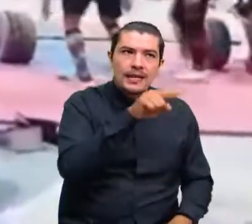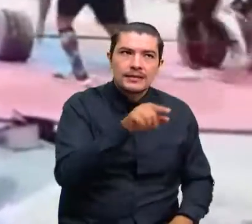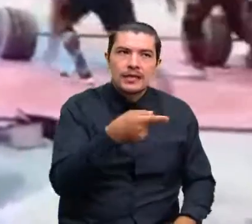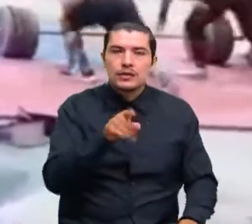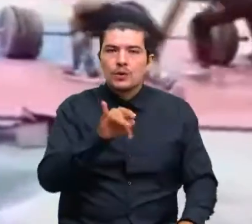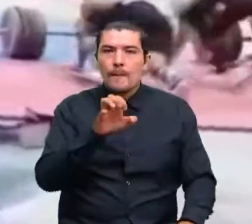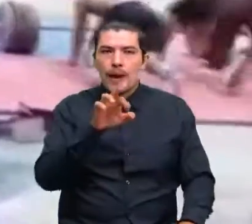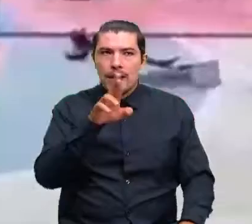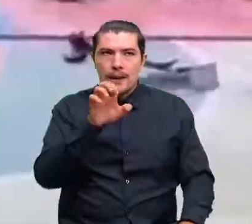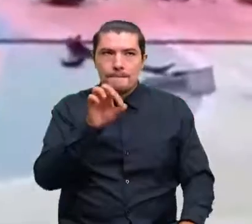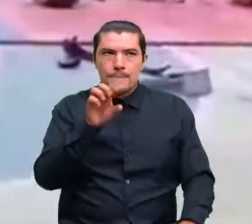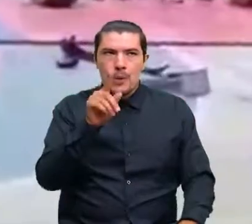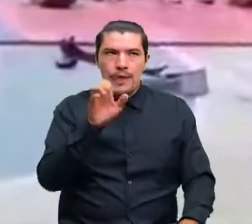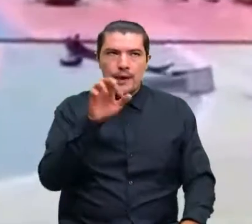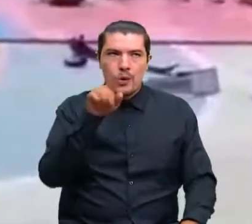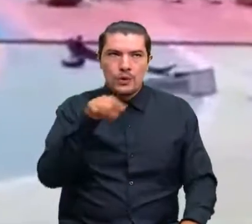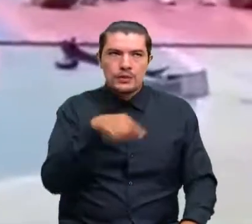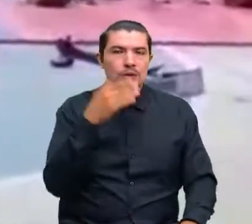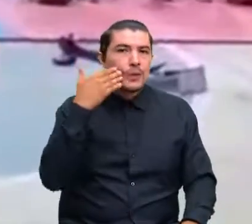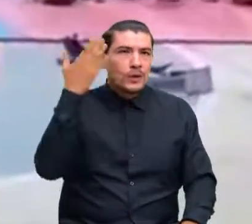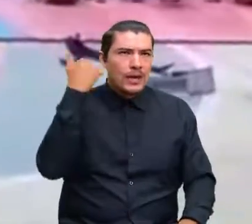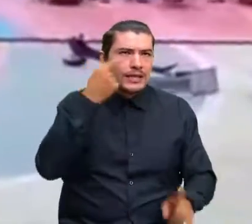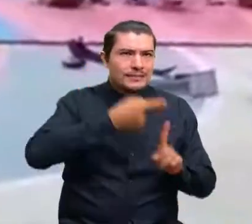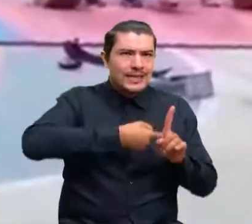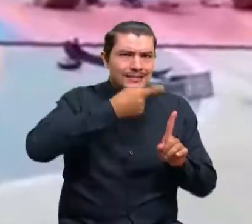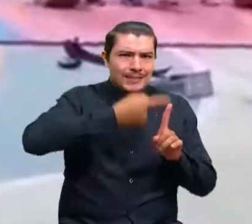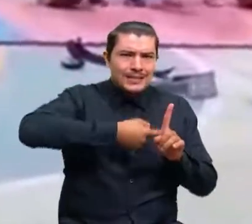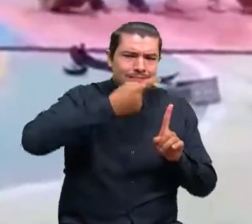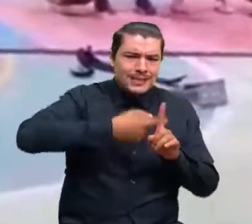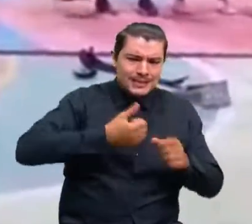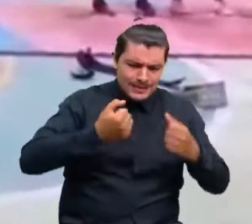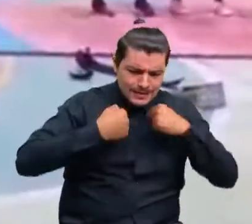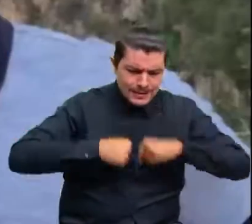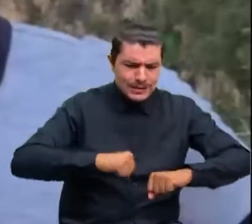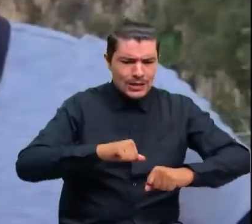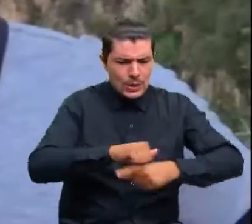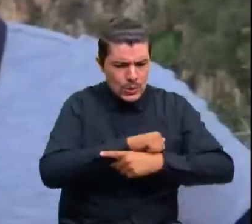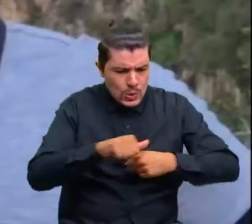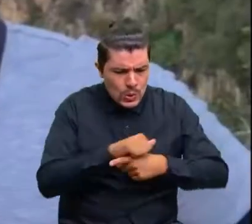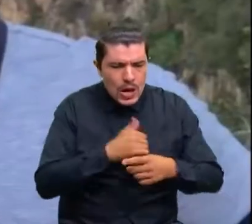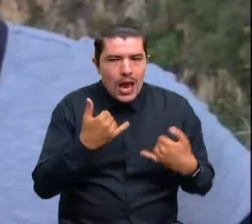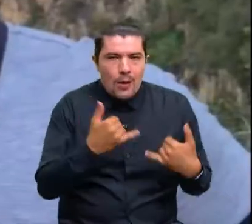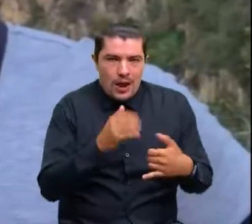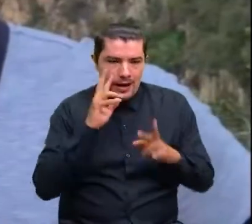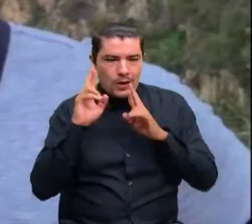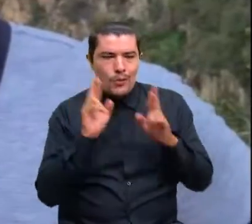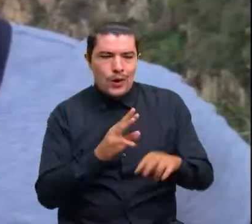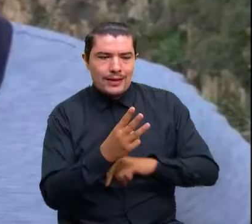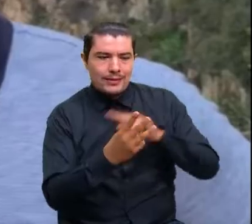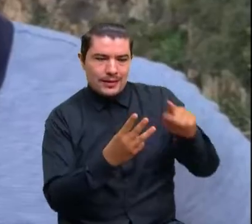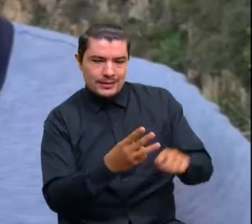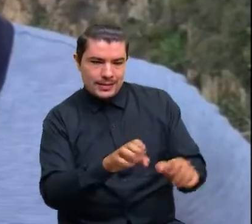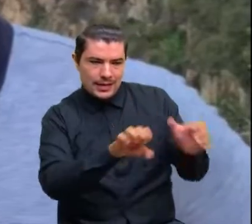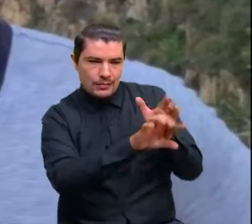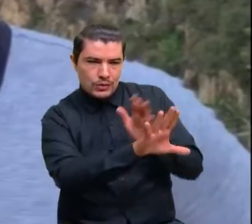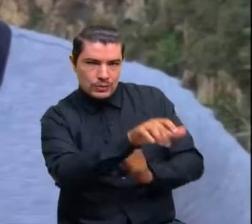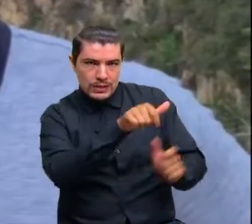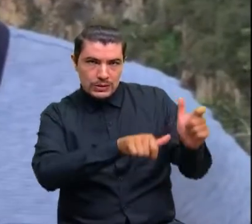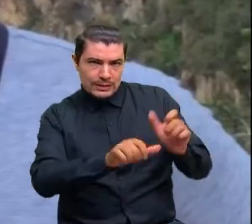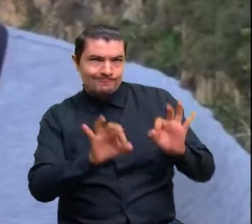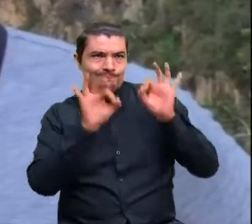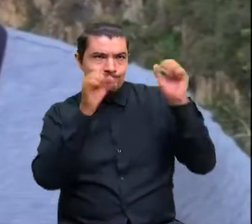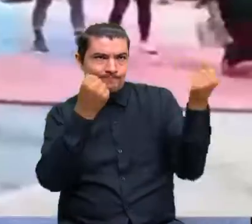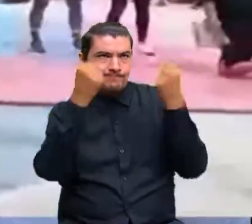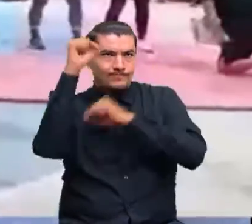categoría trío avanzado. Meses de arduo trabajo y disciplina dieron sus frutos. Hubo mucha competencia, muy buen nivel aquí en Bucaramanga,